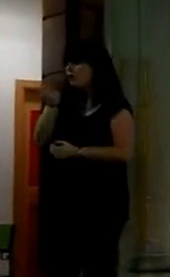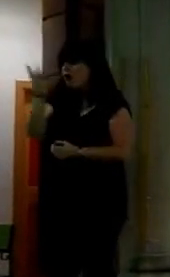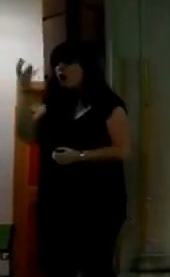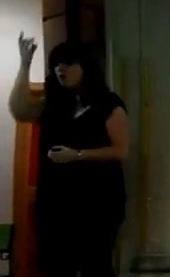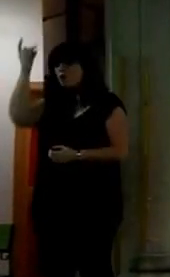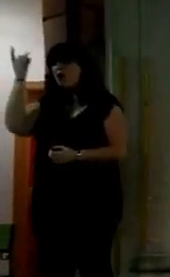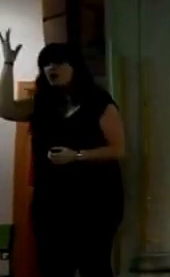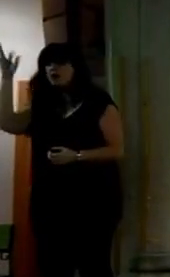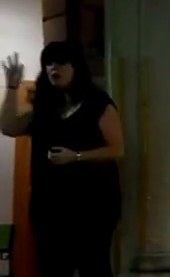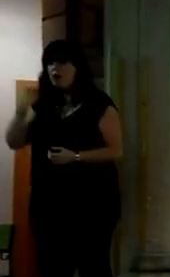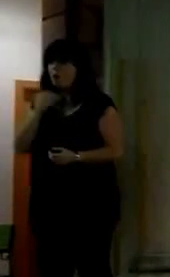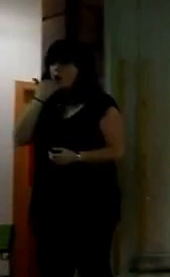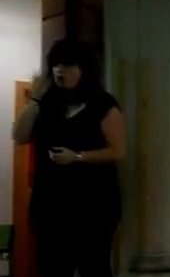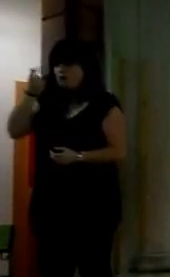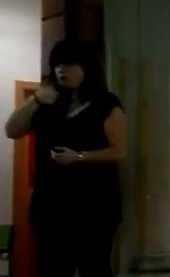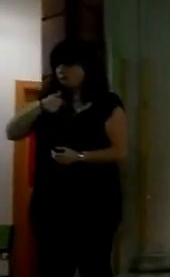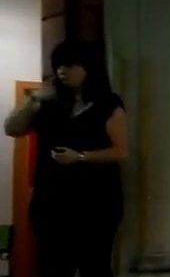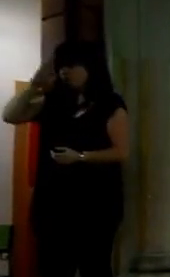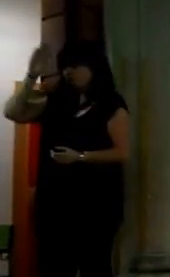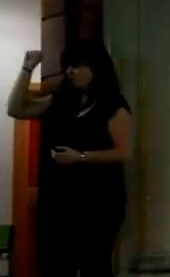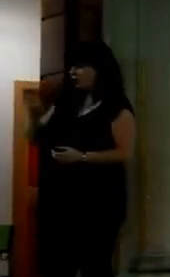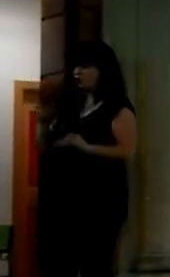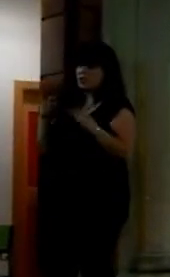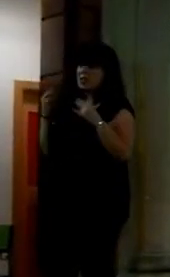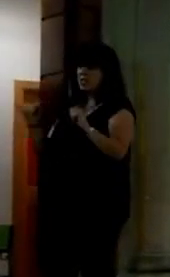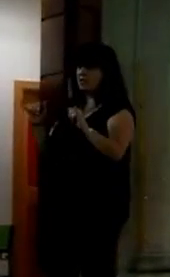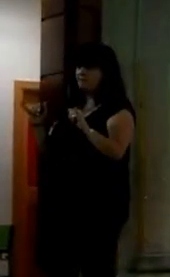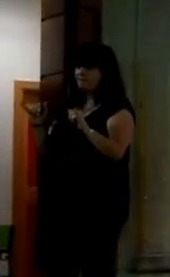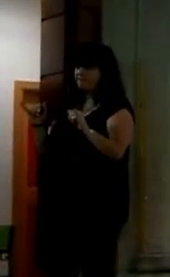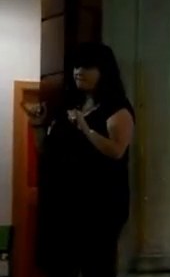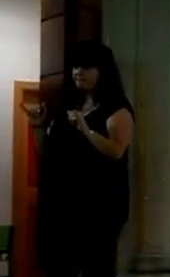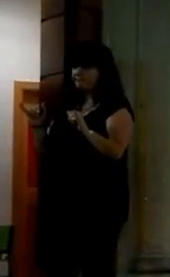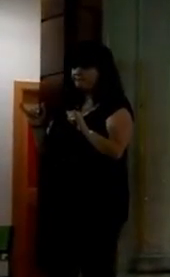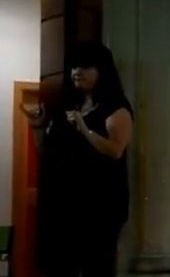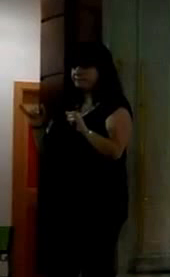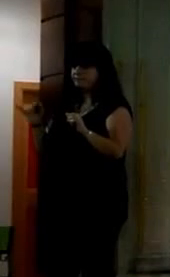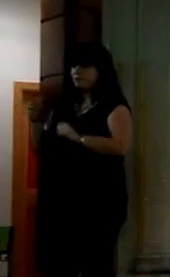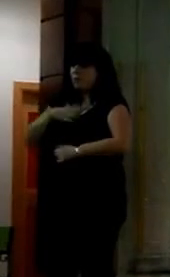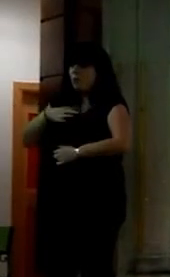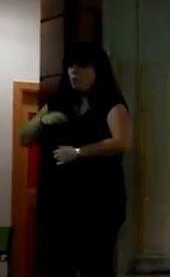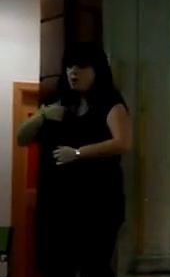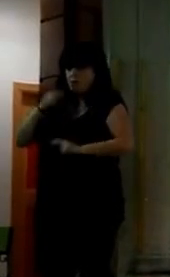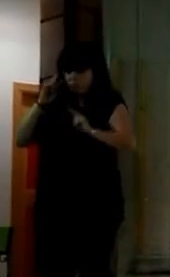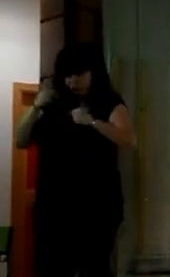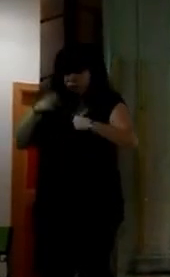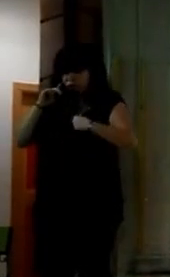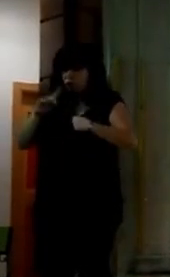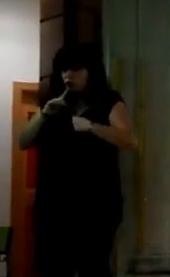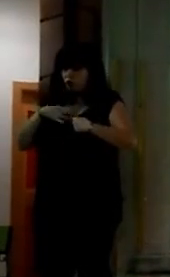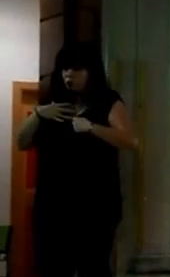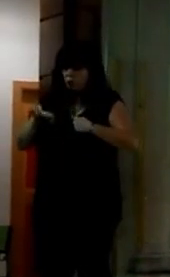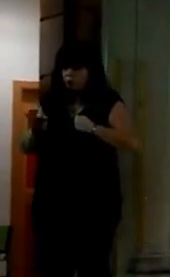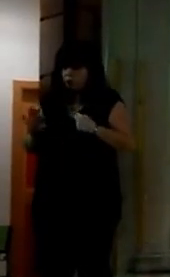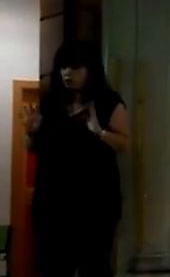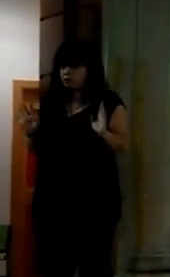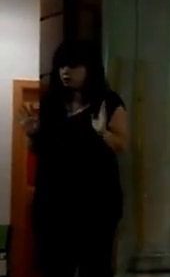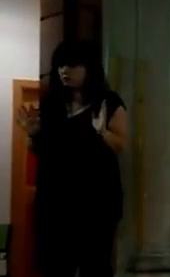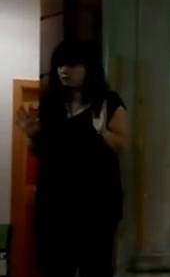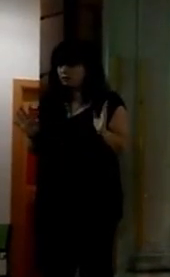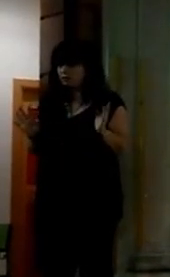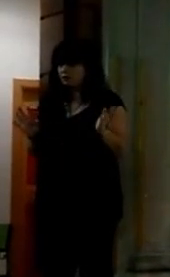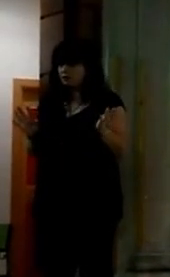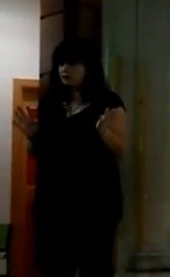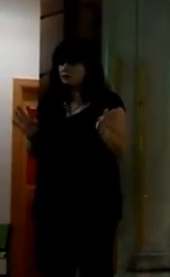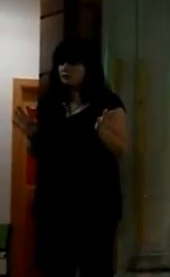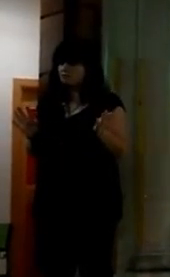menos eu non escoitei ninguna soa idea de Ciudadanos para Galicia, ou é que estou sordo. Supoño que